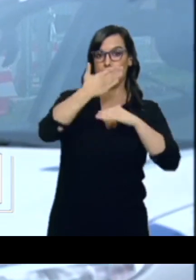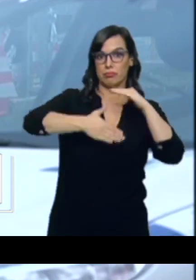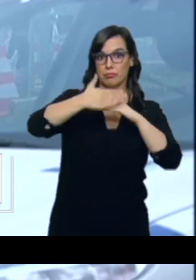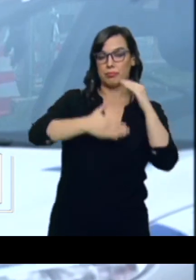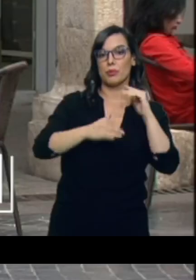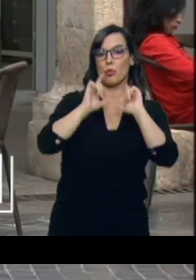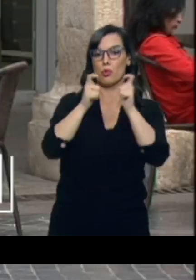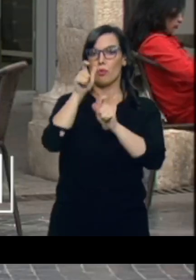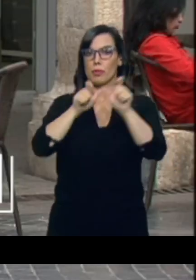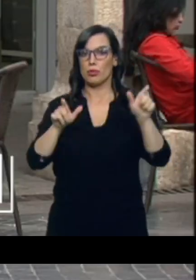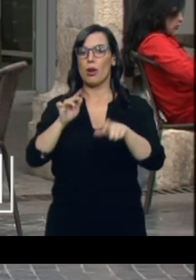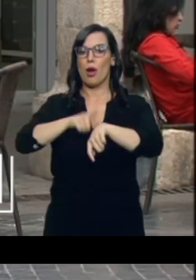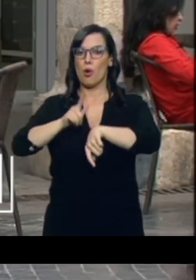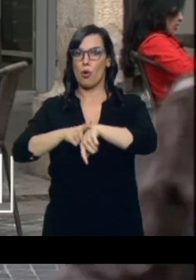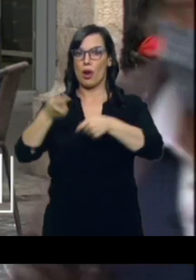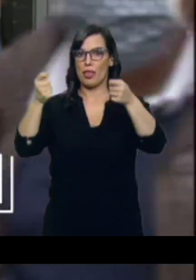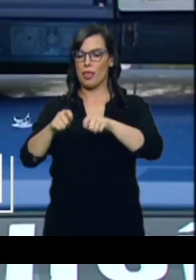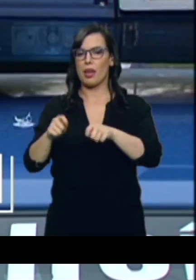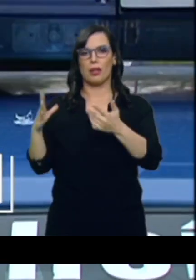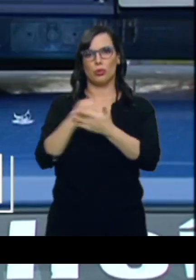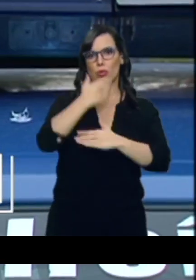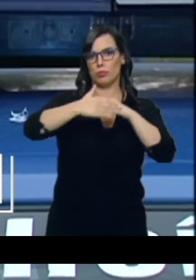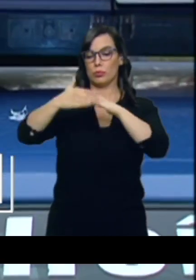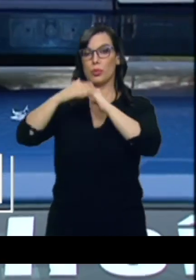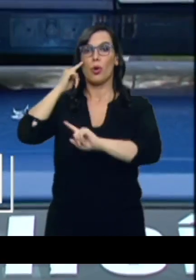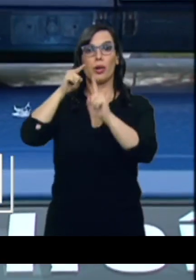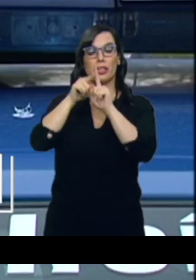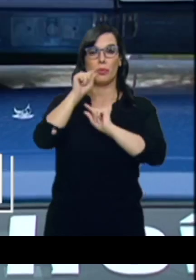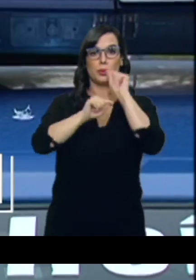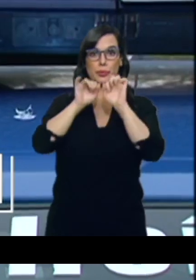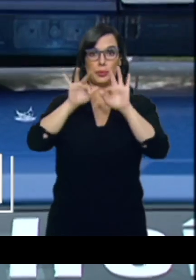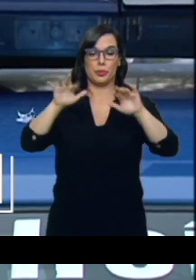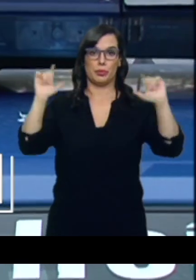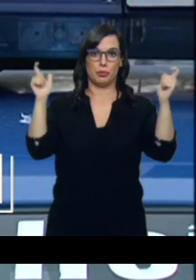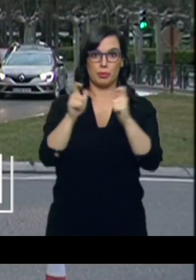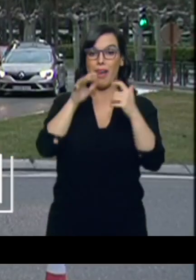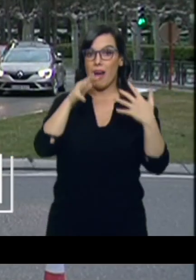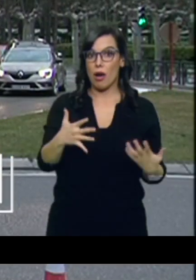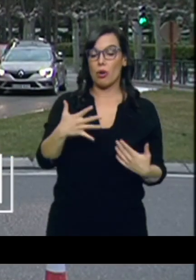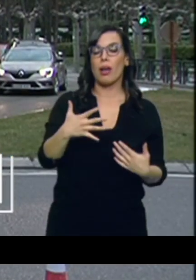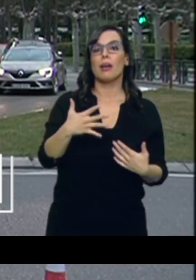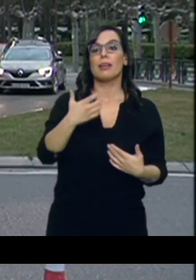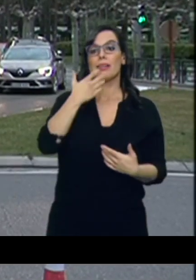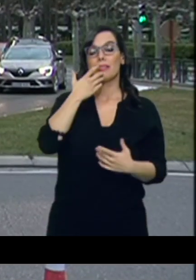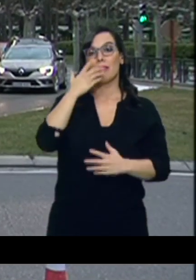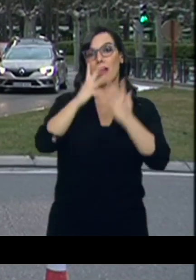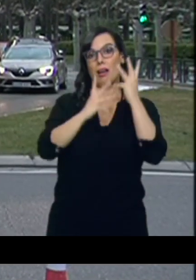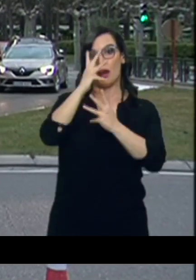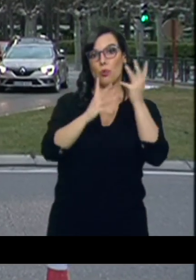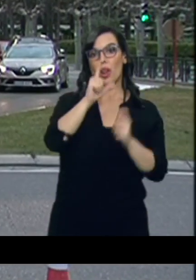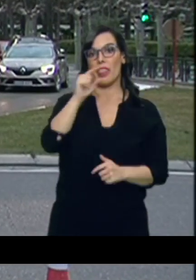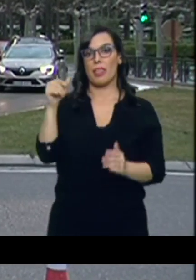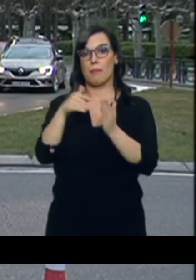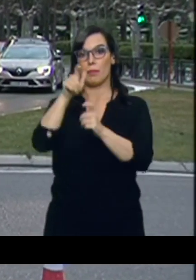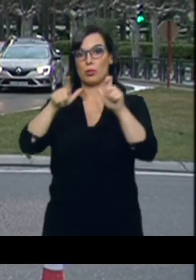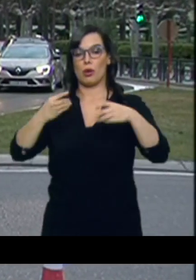de personas. Todas estas medidas buscan rebajar los contagios, que ahora mismo superan los 500 casos por cada 100.000